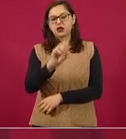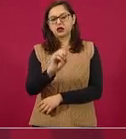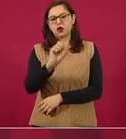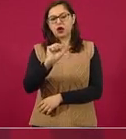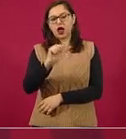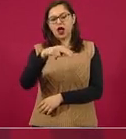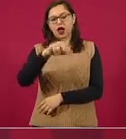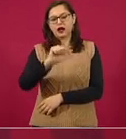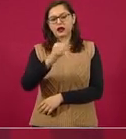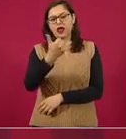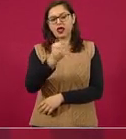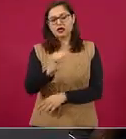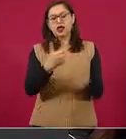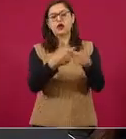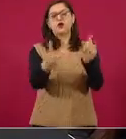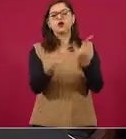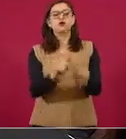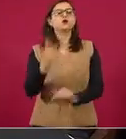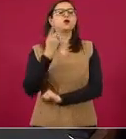del PAN.